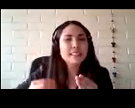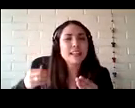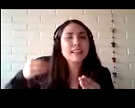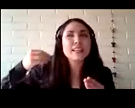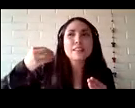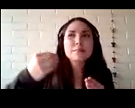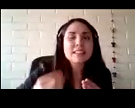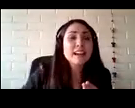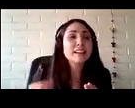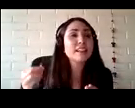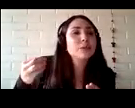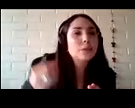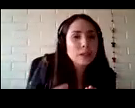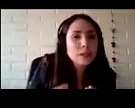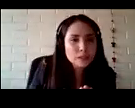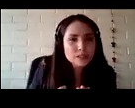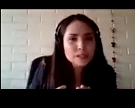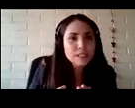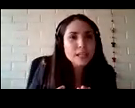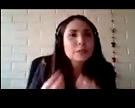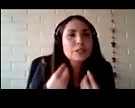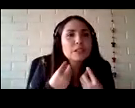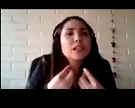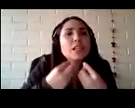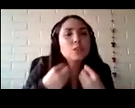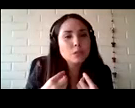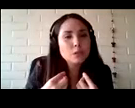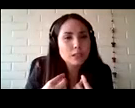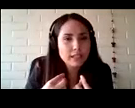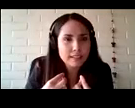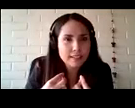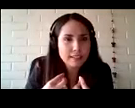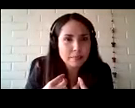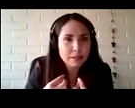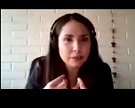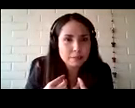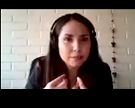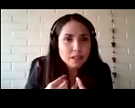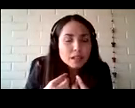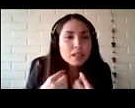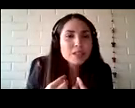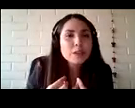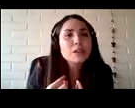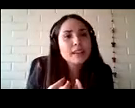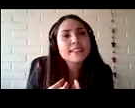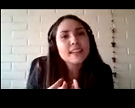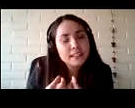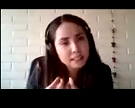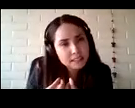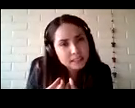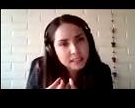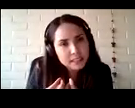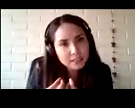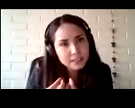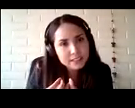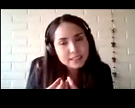a etiquetar y te empiezas a creer un cuento que a lo mejor ni tú lo tenías de ti mismo. Y eso es lo que hacen las